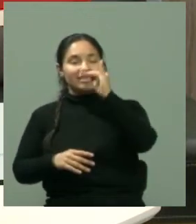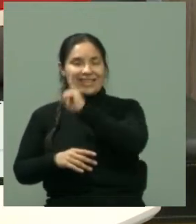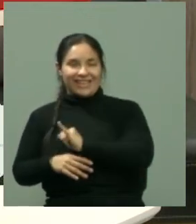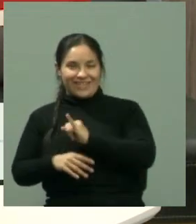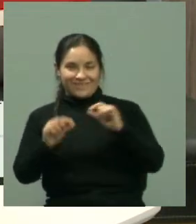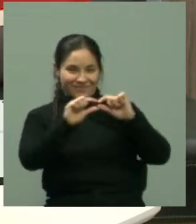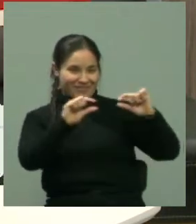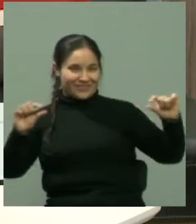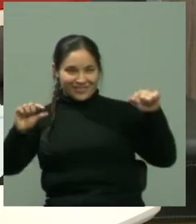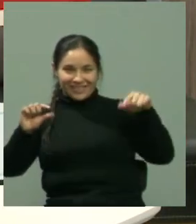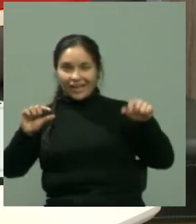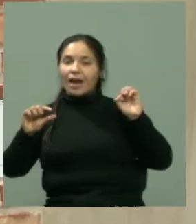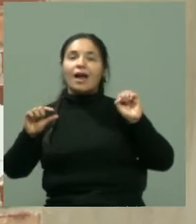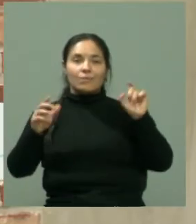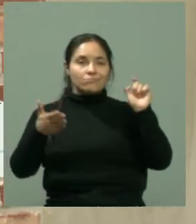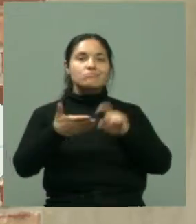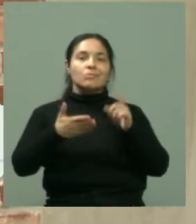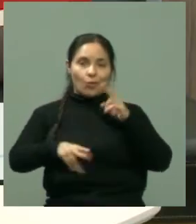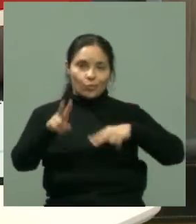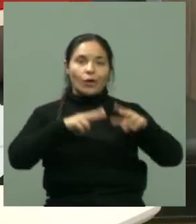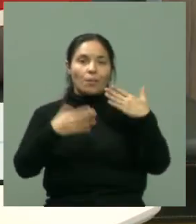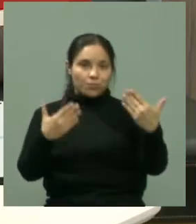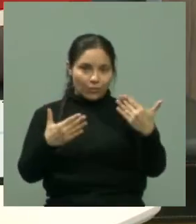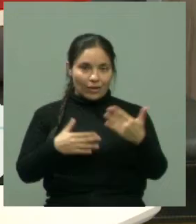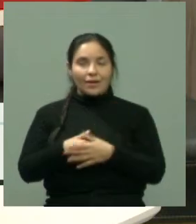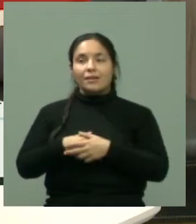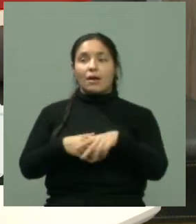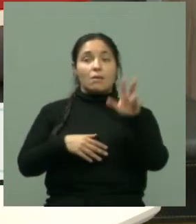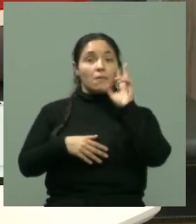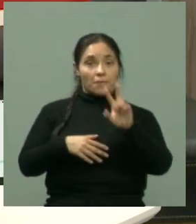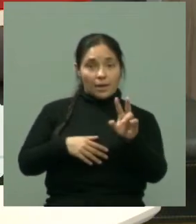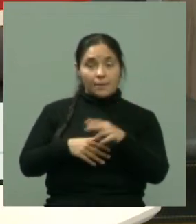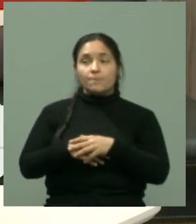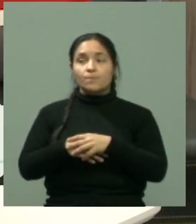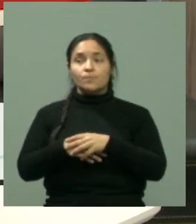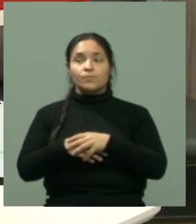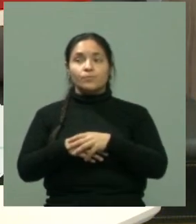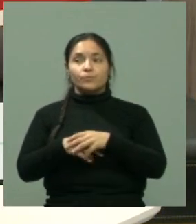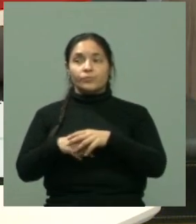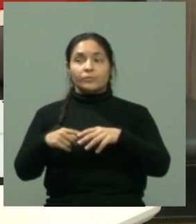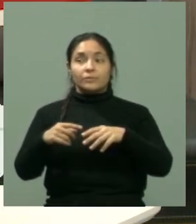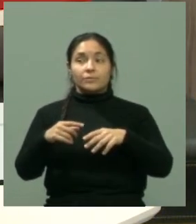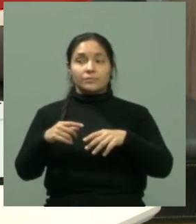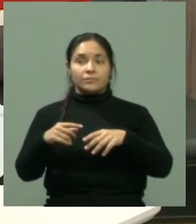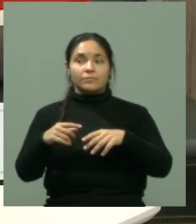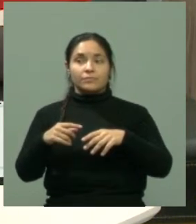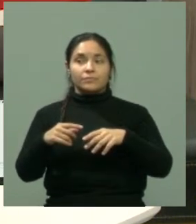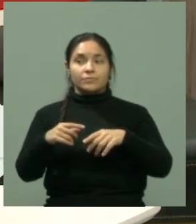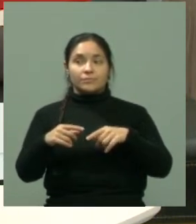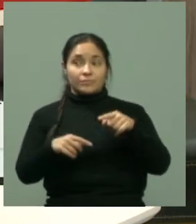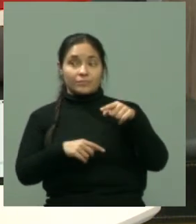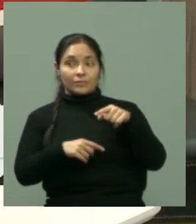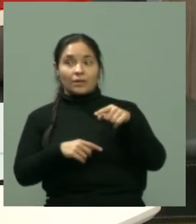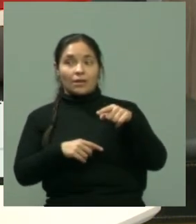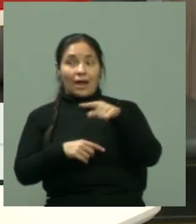MDZ. Muy bien. Jóvenes por el Clima MDZ. Ahí lo pueden ver, nos siguen por ahí. tenemos un montón de videos, material y